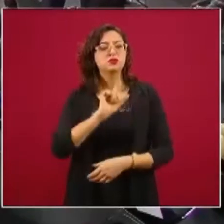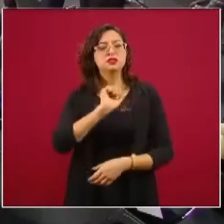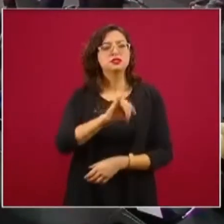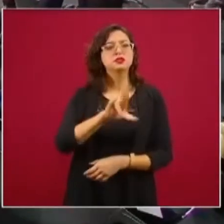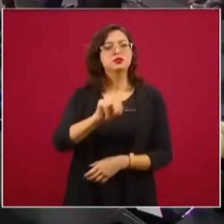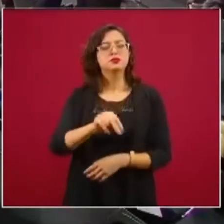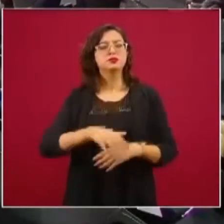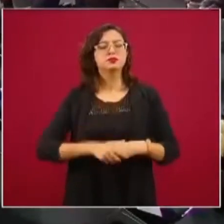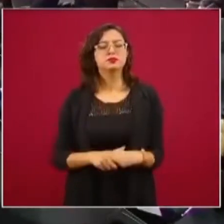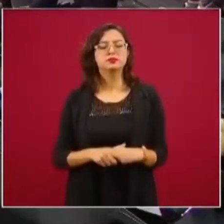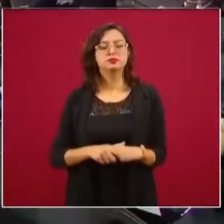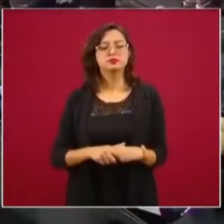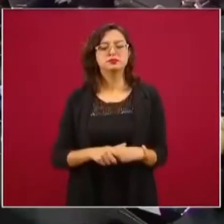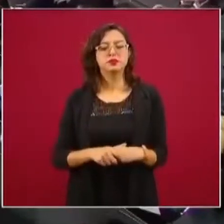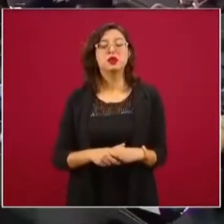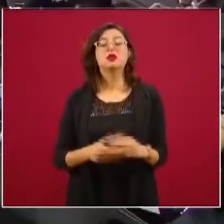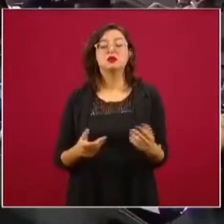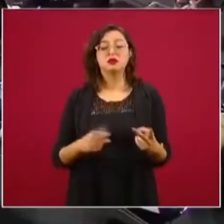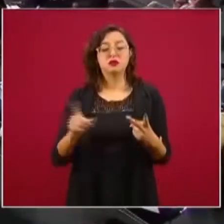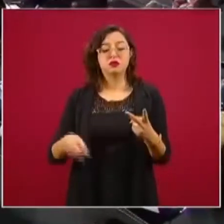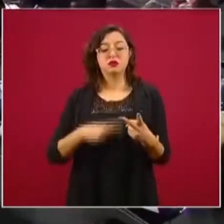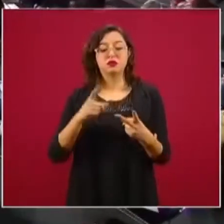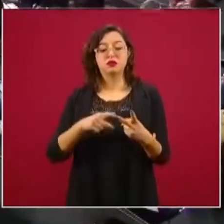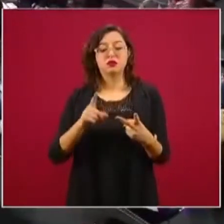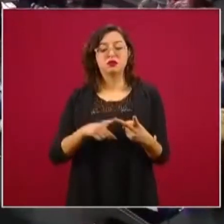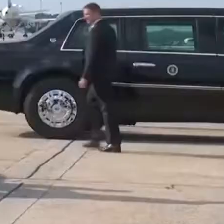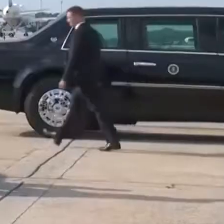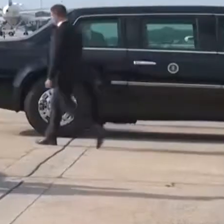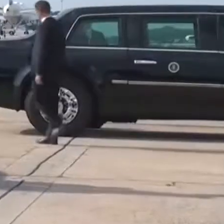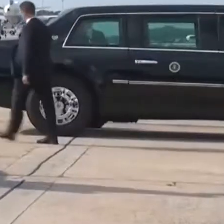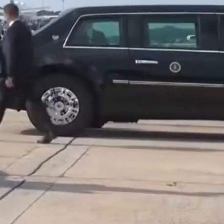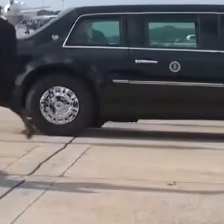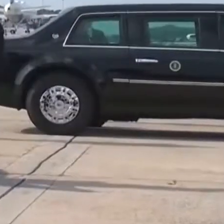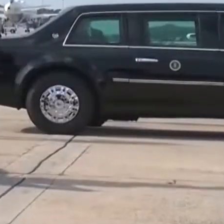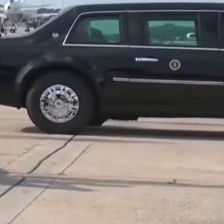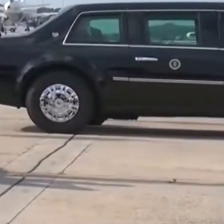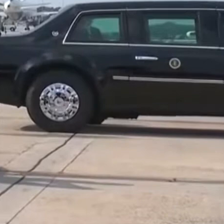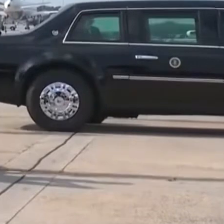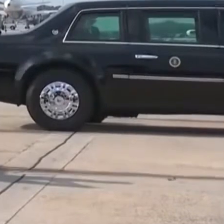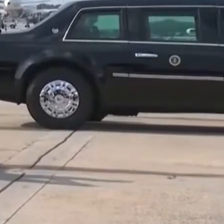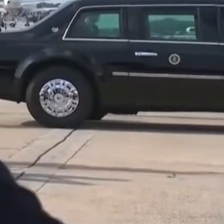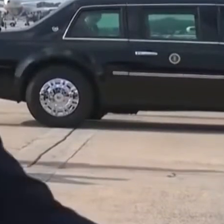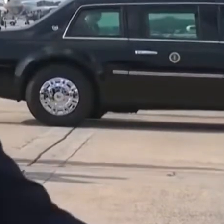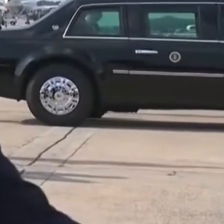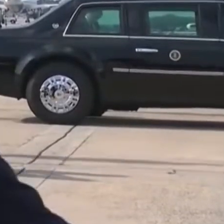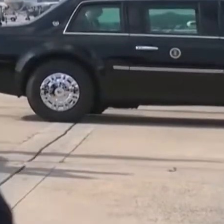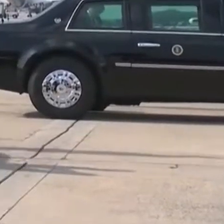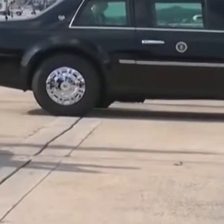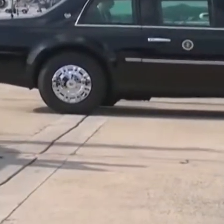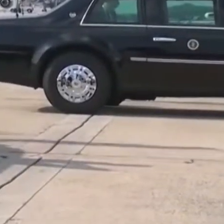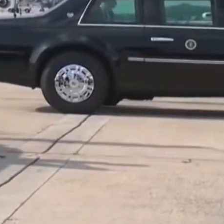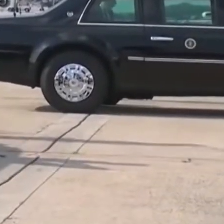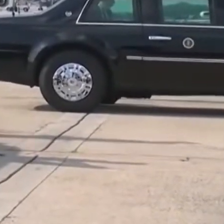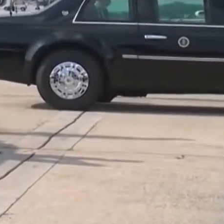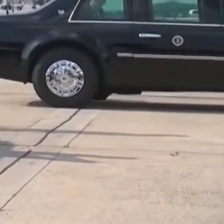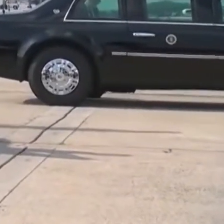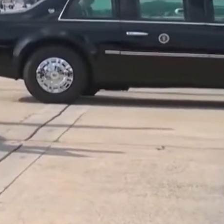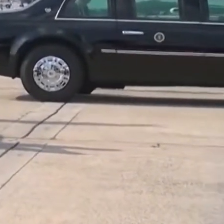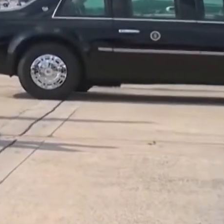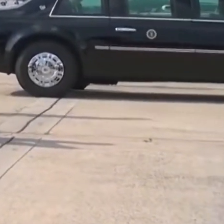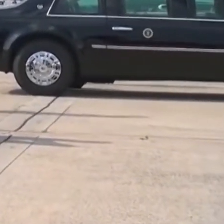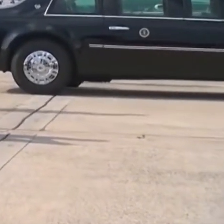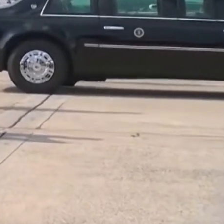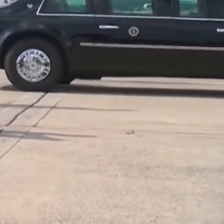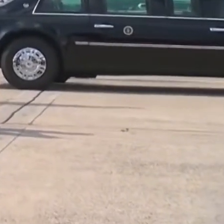por la venta de ventiladores para los enfermos de COVID-19, pero no ha querido dar más detalles de su misión en la Casa Blanca. Analistas políticos coinciden en que AMLO